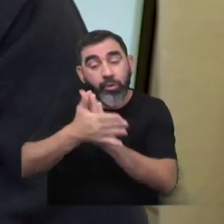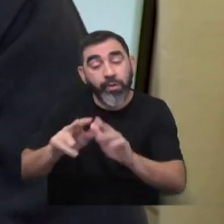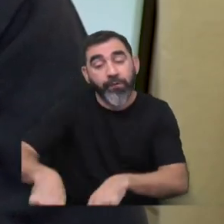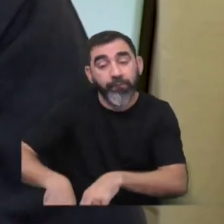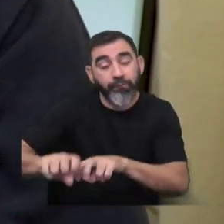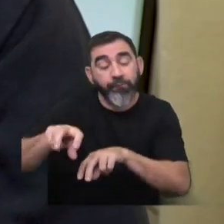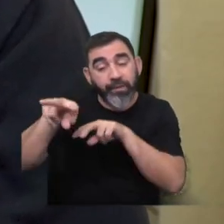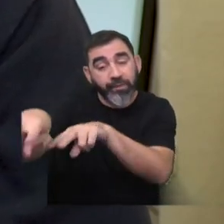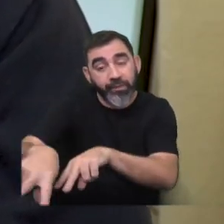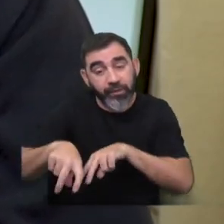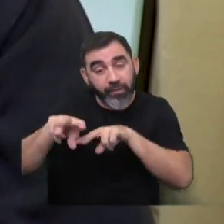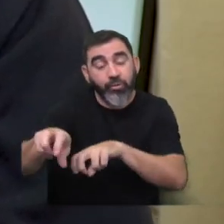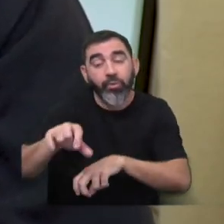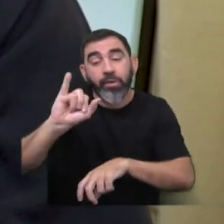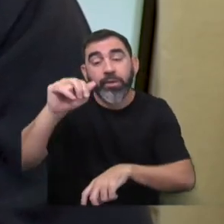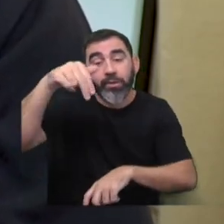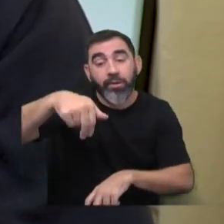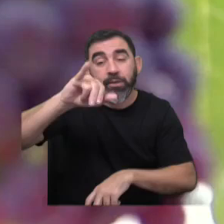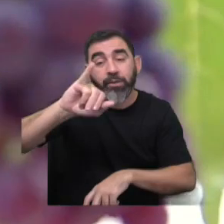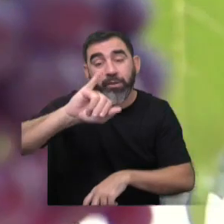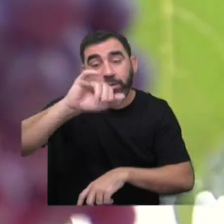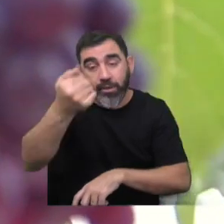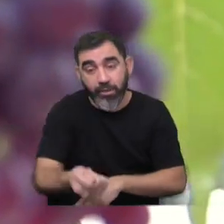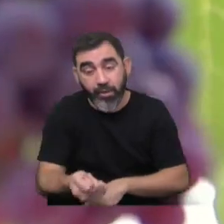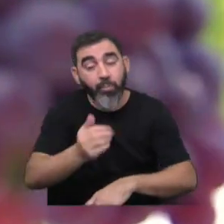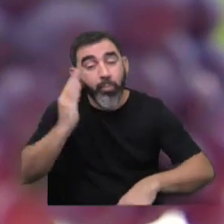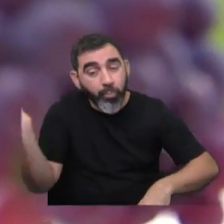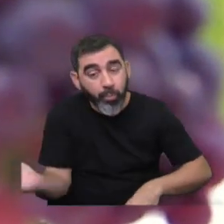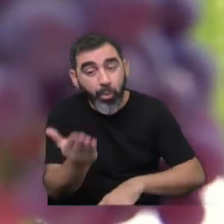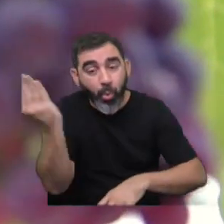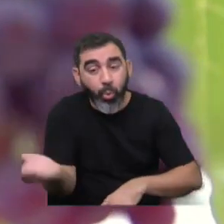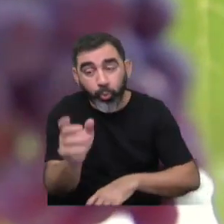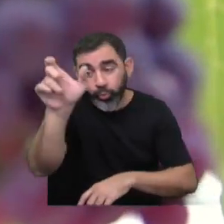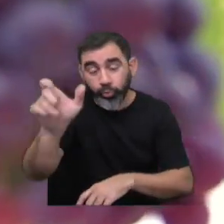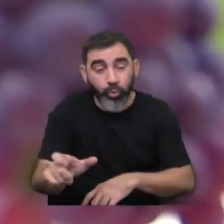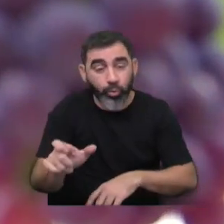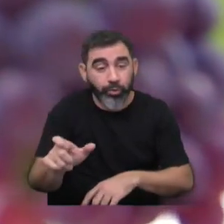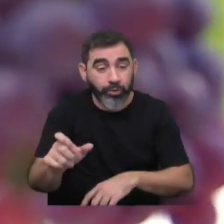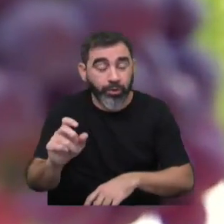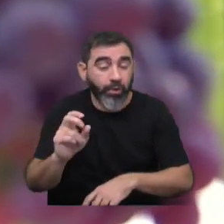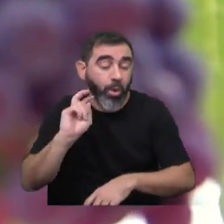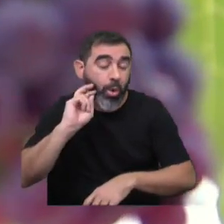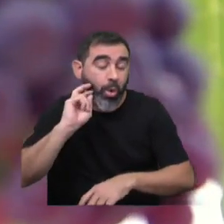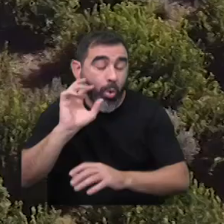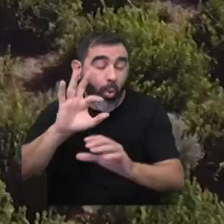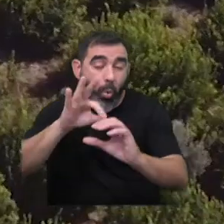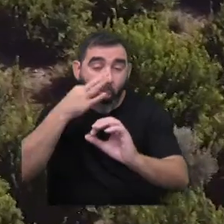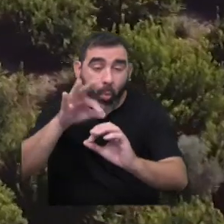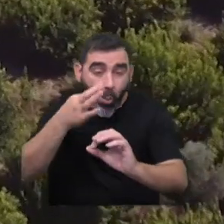Investigaciones Agropecuarias, con el INIA, con productores del sector de vitis, o sea, de la uva,